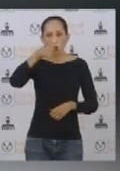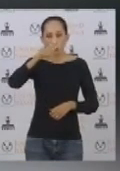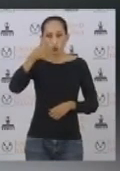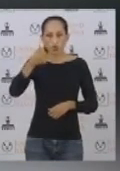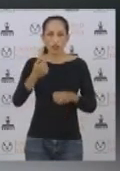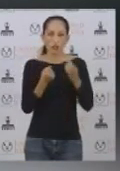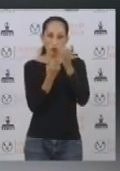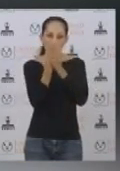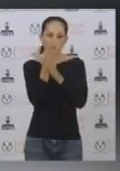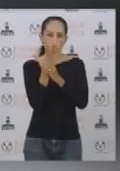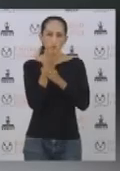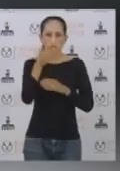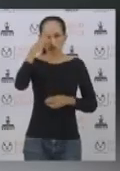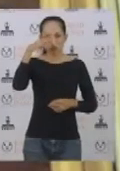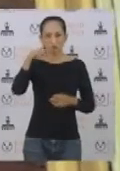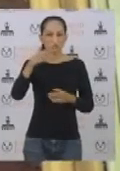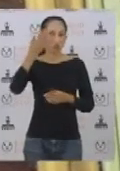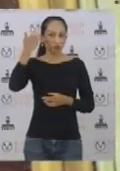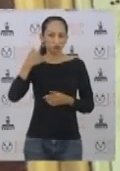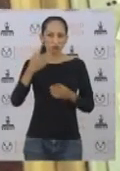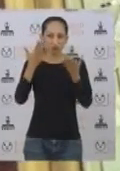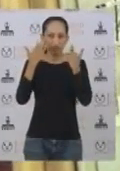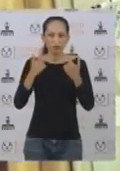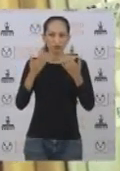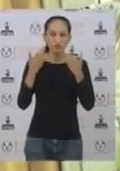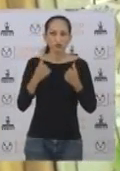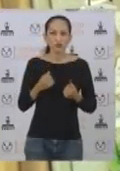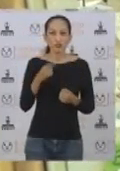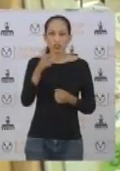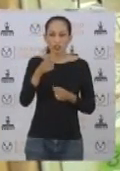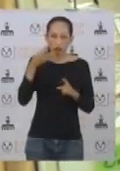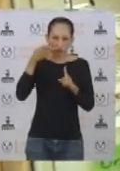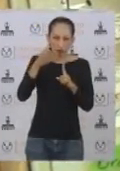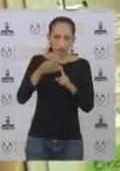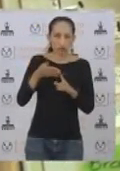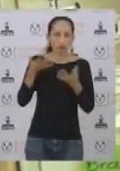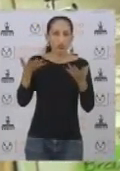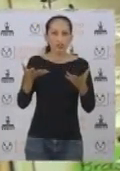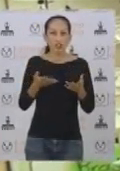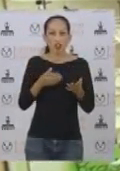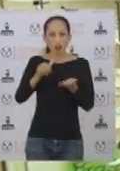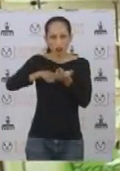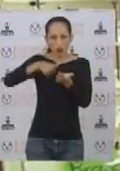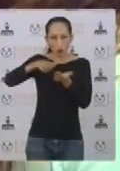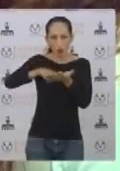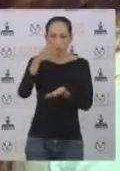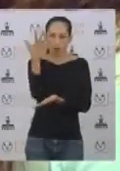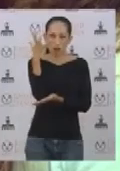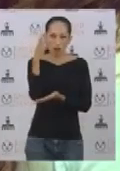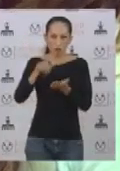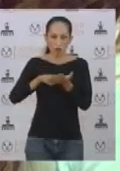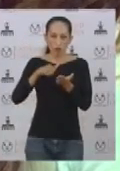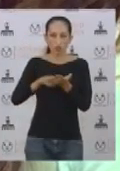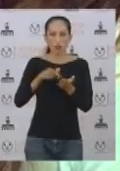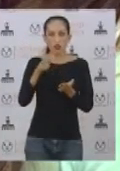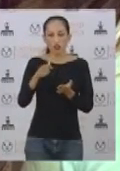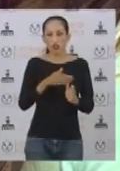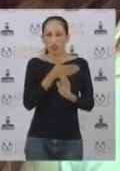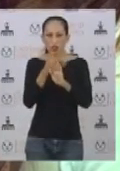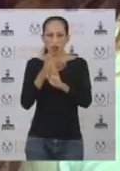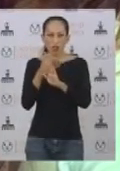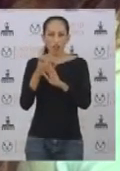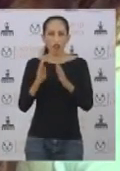habían sido identificadas para México. Señaló que su objetivo es poder combatir plagas en el aguacate de forma biológica y